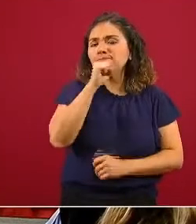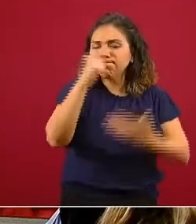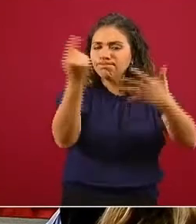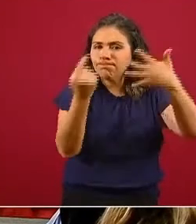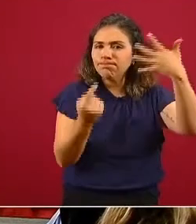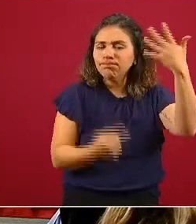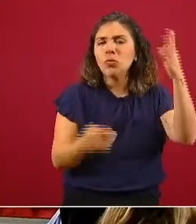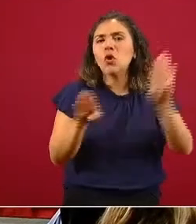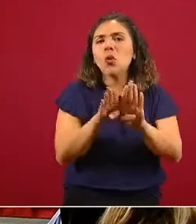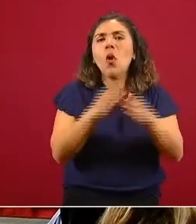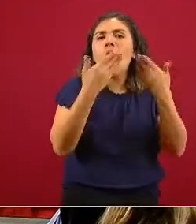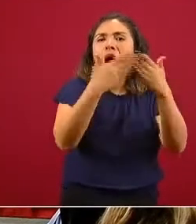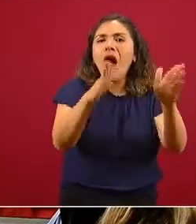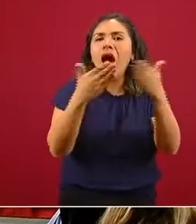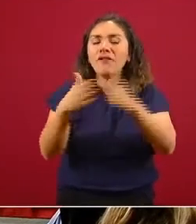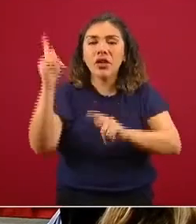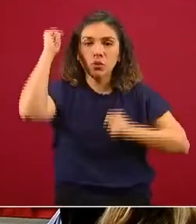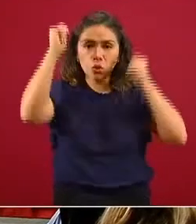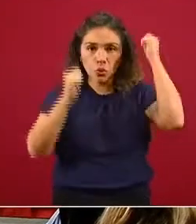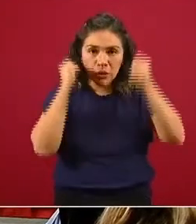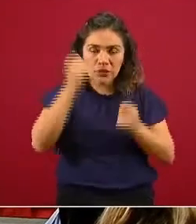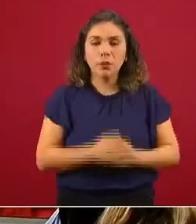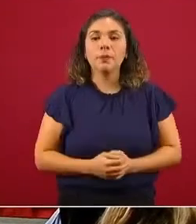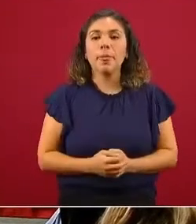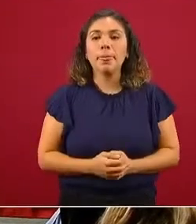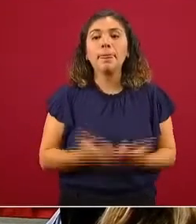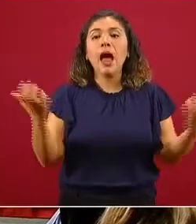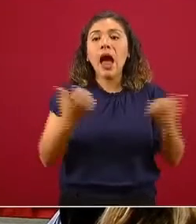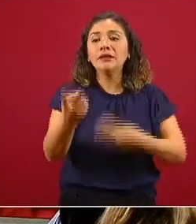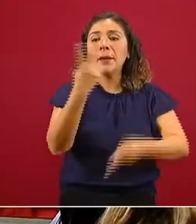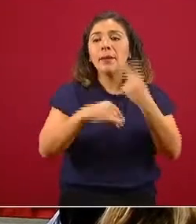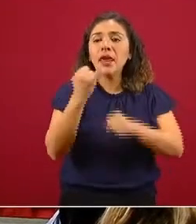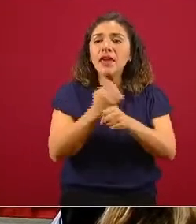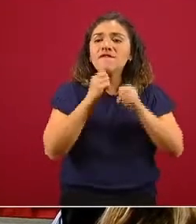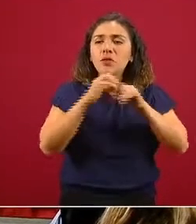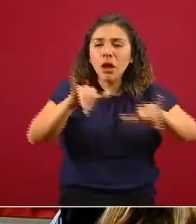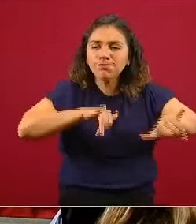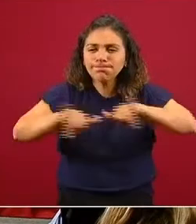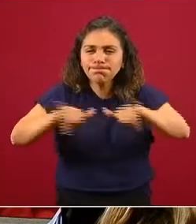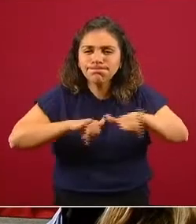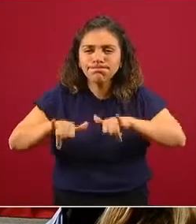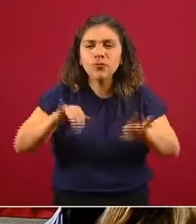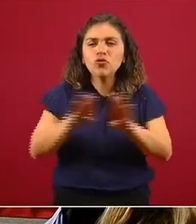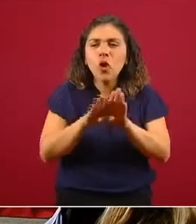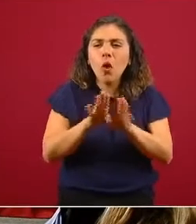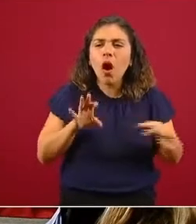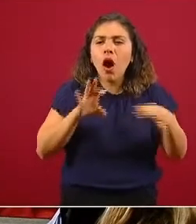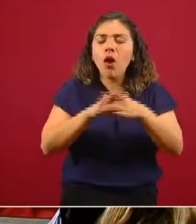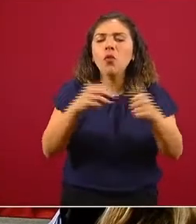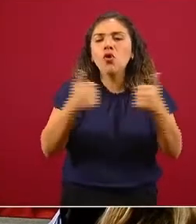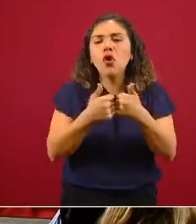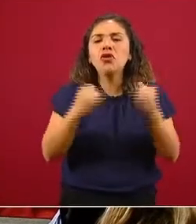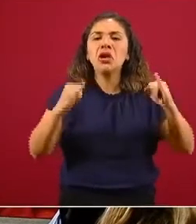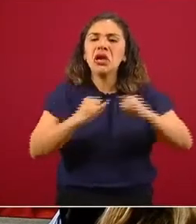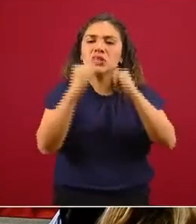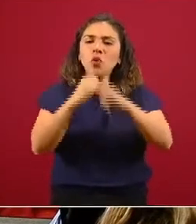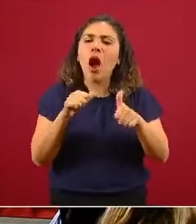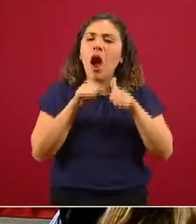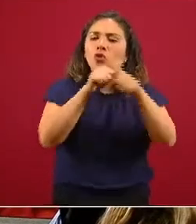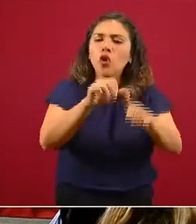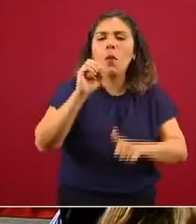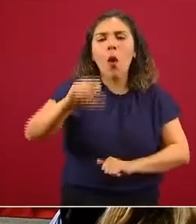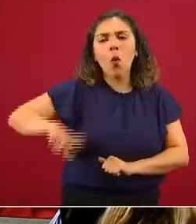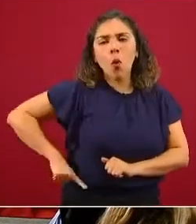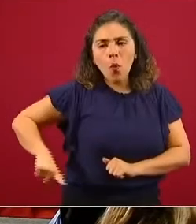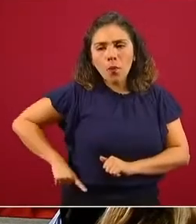de documentos de reapertura del sector turismo. Generación de información estadística y geográfica, que nos vincula con instituciones tanto autónomas como